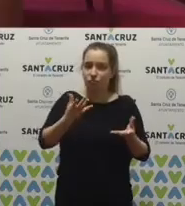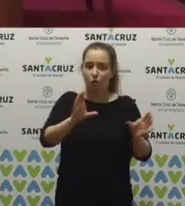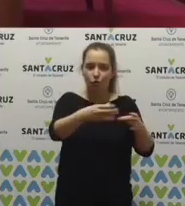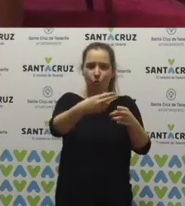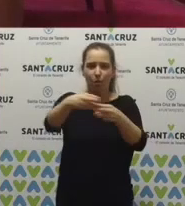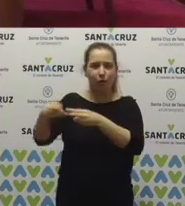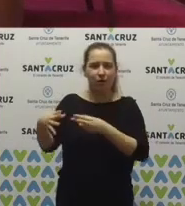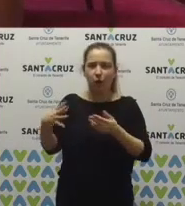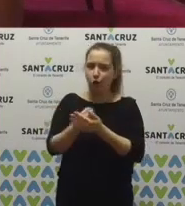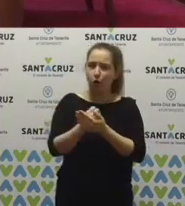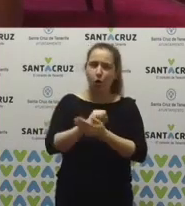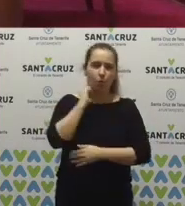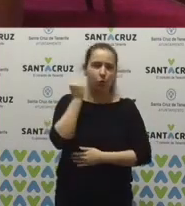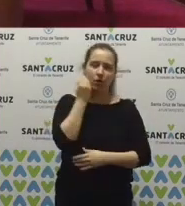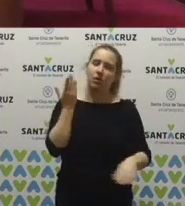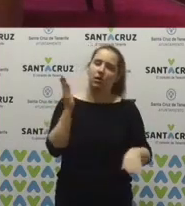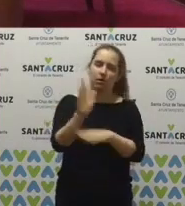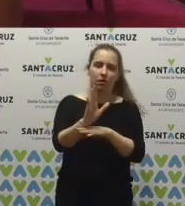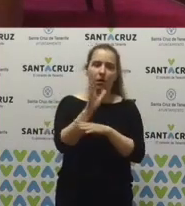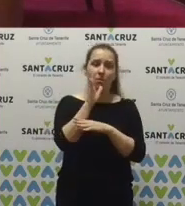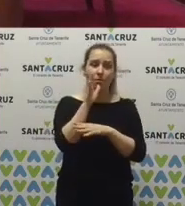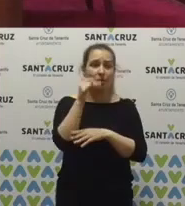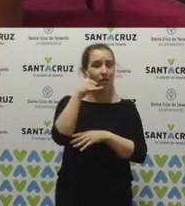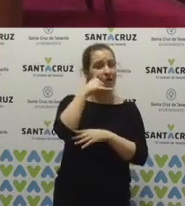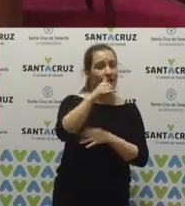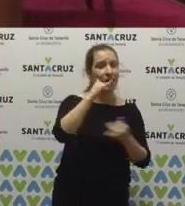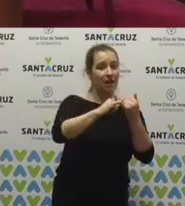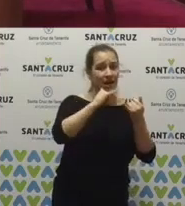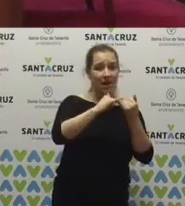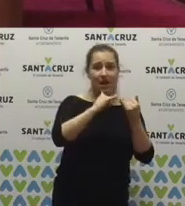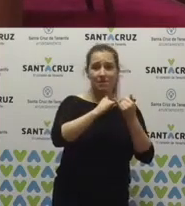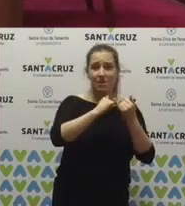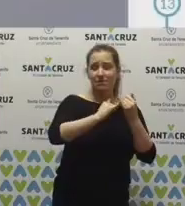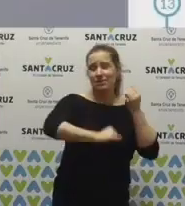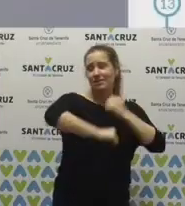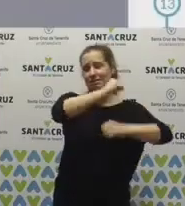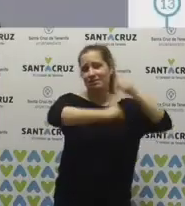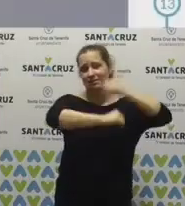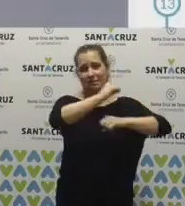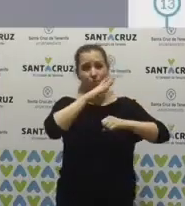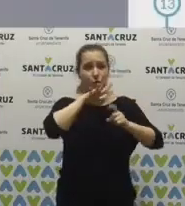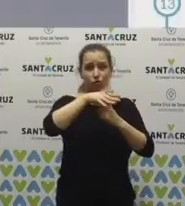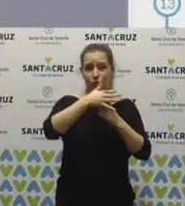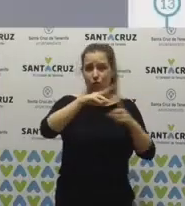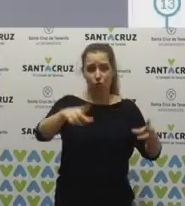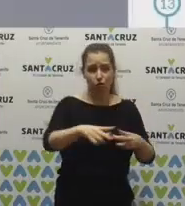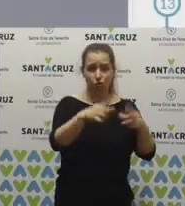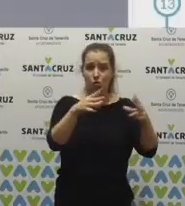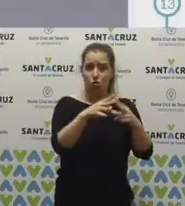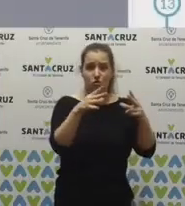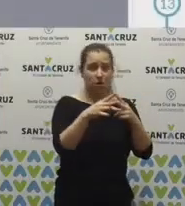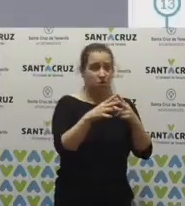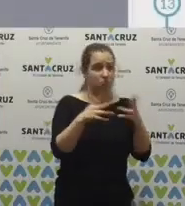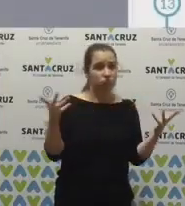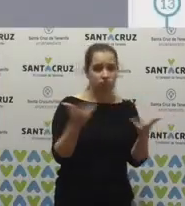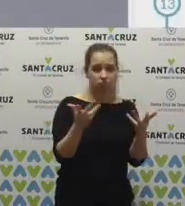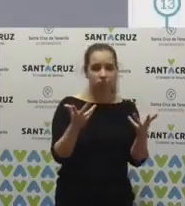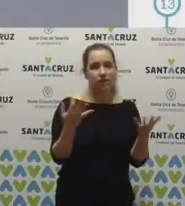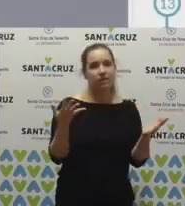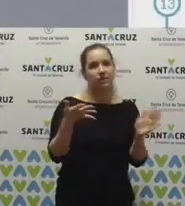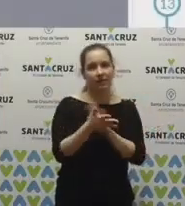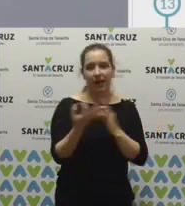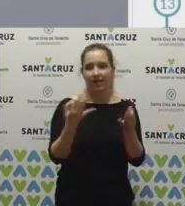teléfono del imas que está de juzgado por la situación social y por lo tanto lo que tenemos es que intentar implantar un sistema mucho mejor y